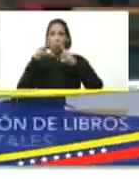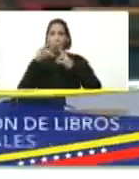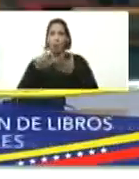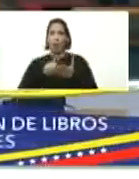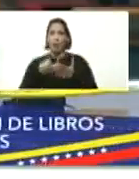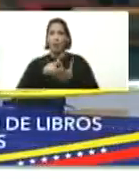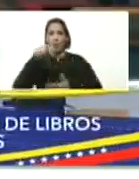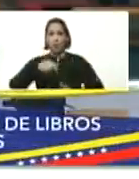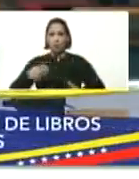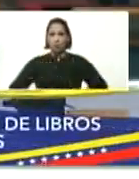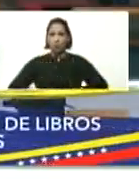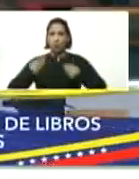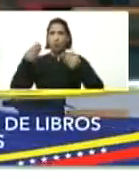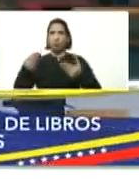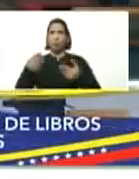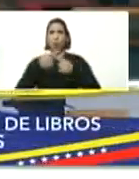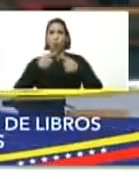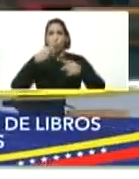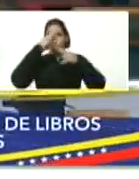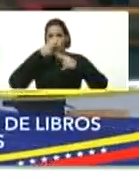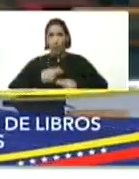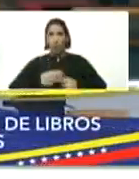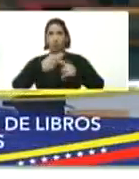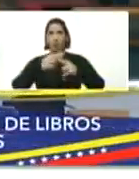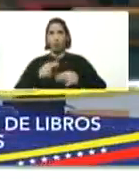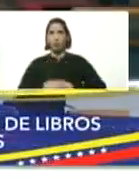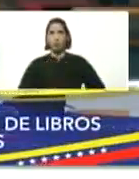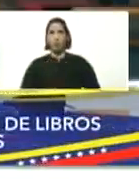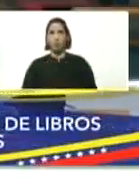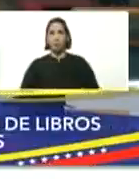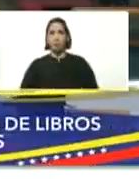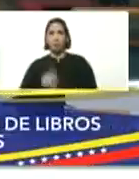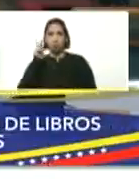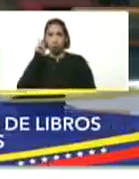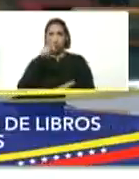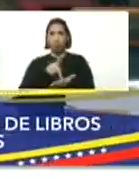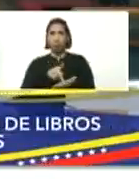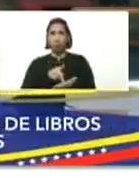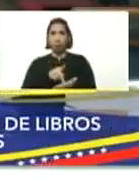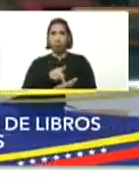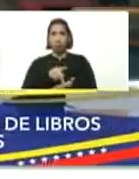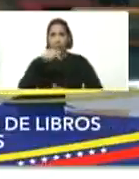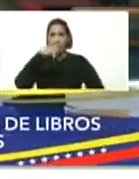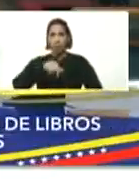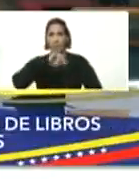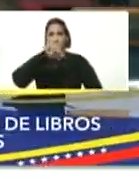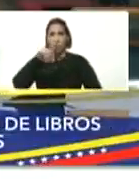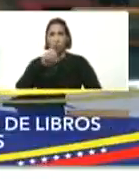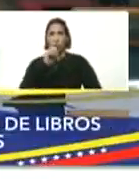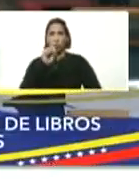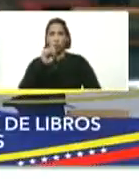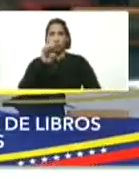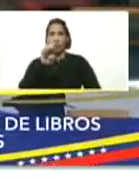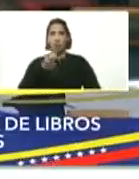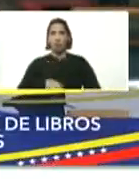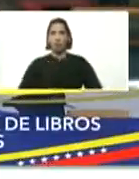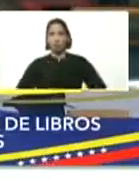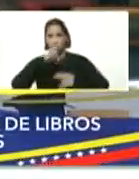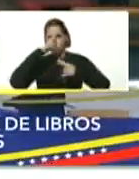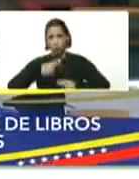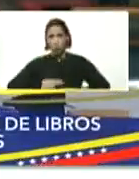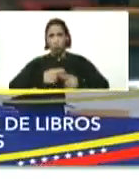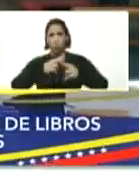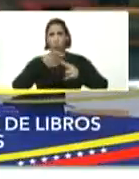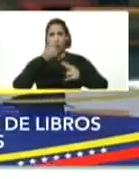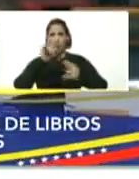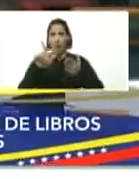aquí les quiero presentar al otro homenajeado, presente, aquí José Vicente Rangel, homenajeado, y aquí